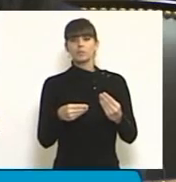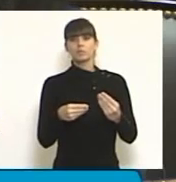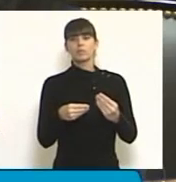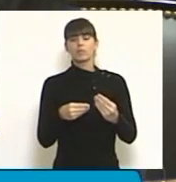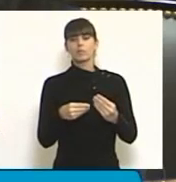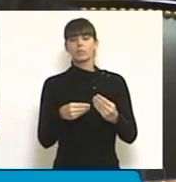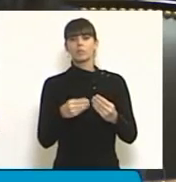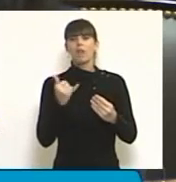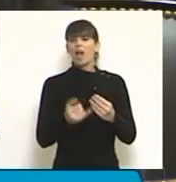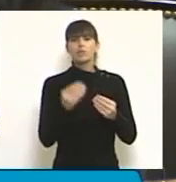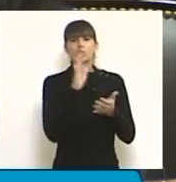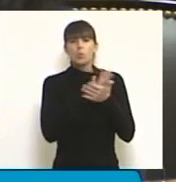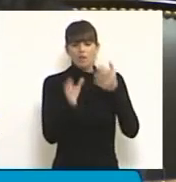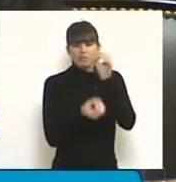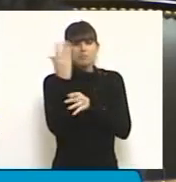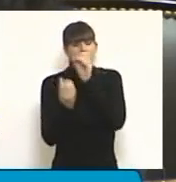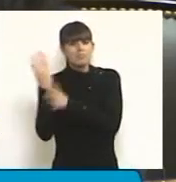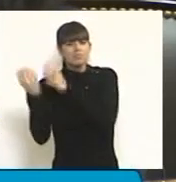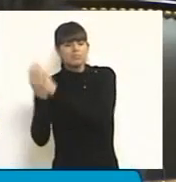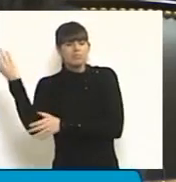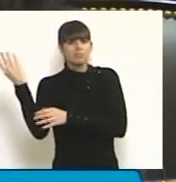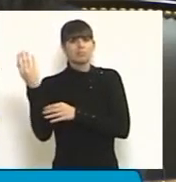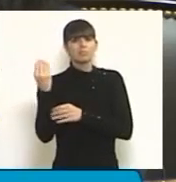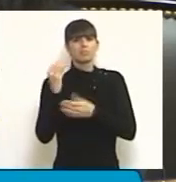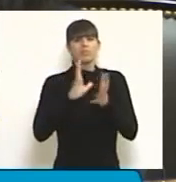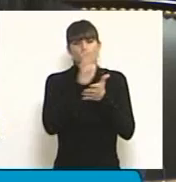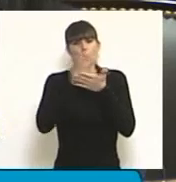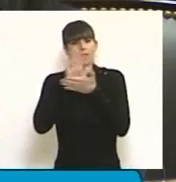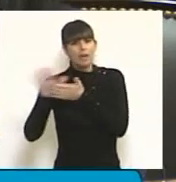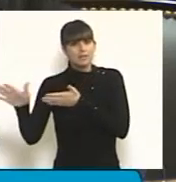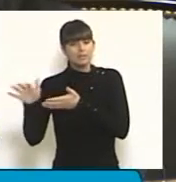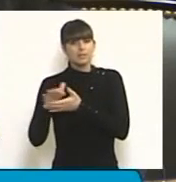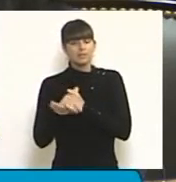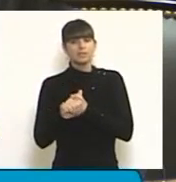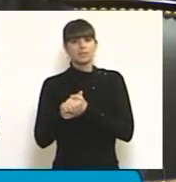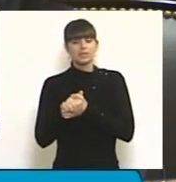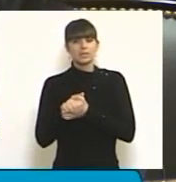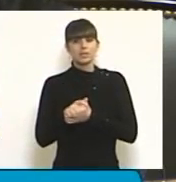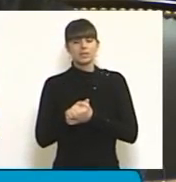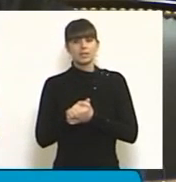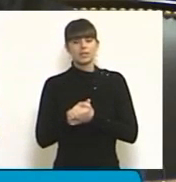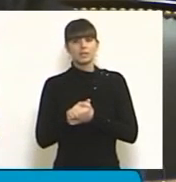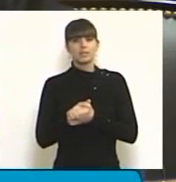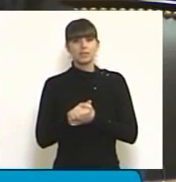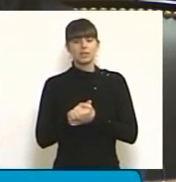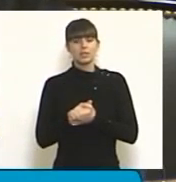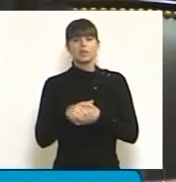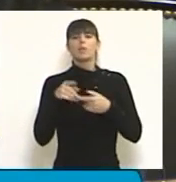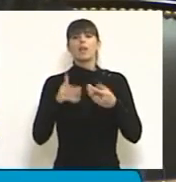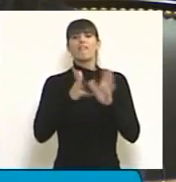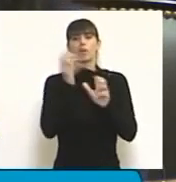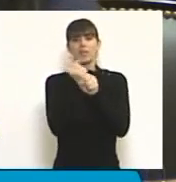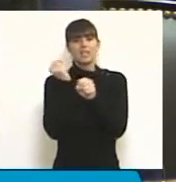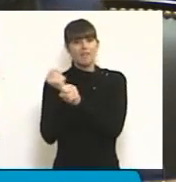una multitud de nuevas estructuras y junto con esos estructuras orgánicas funcionales